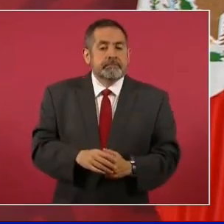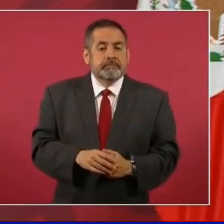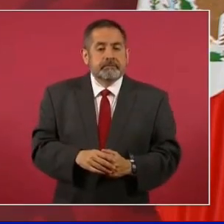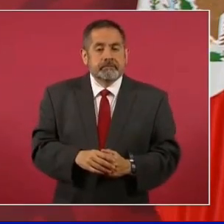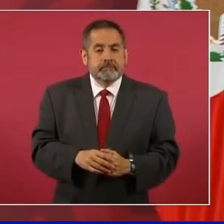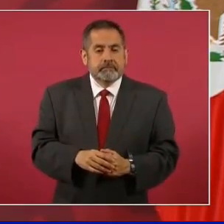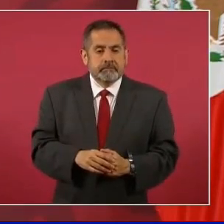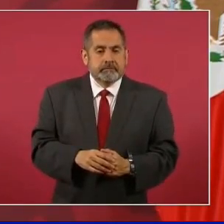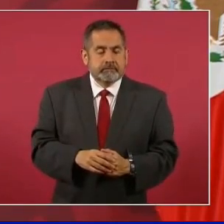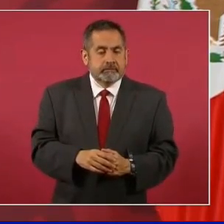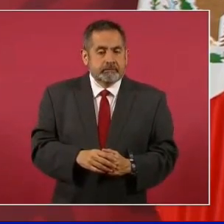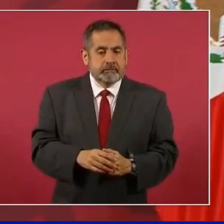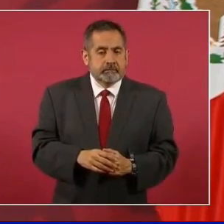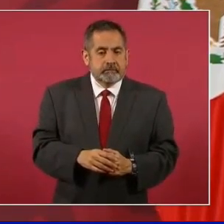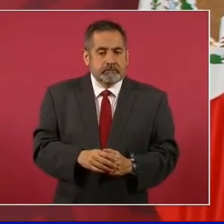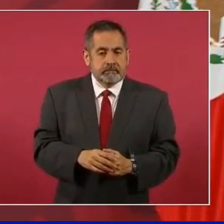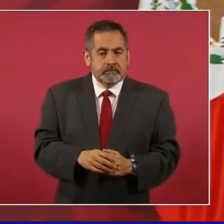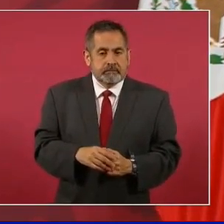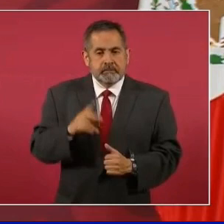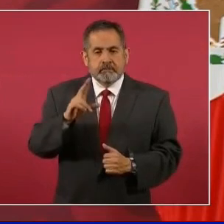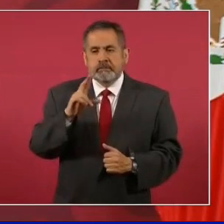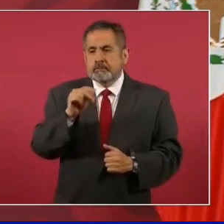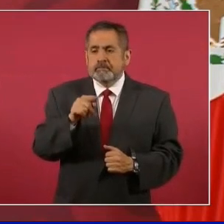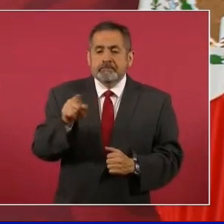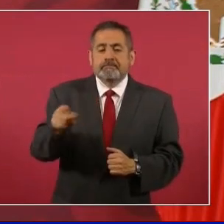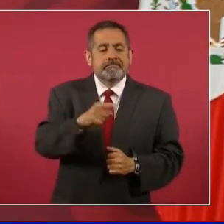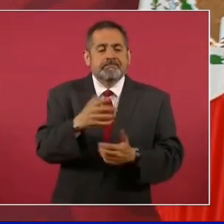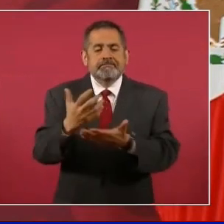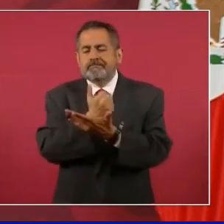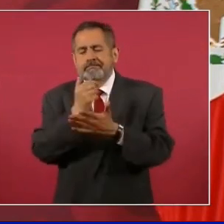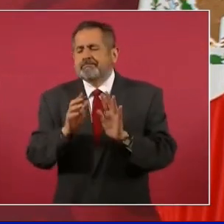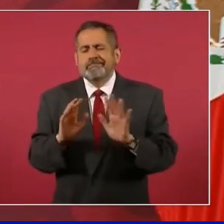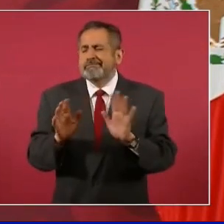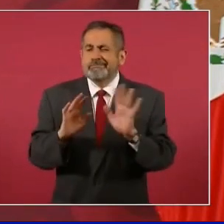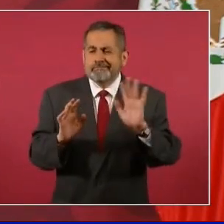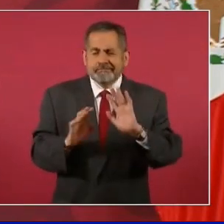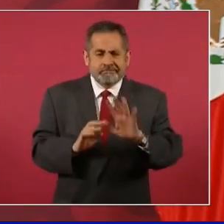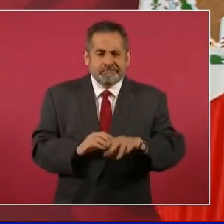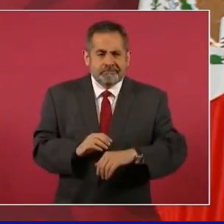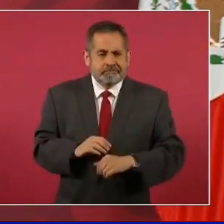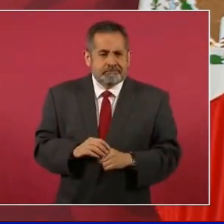no porque haya ganado una